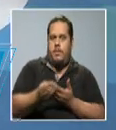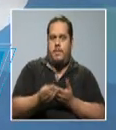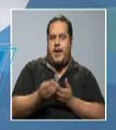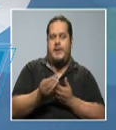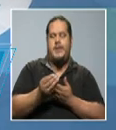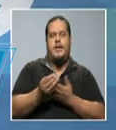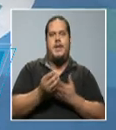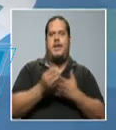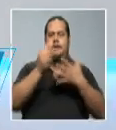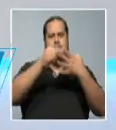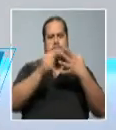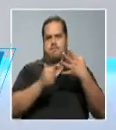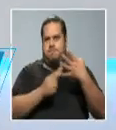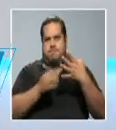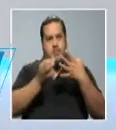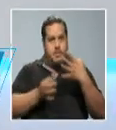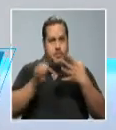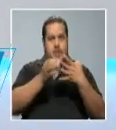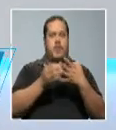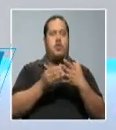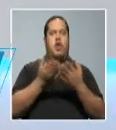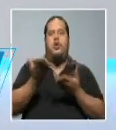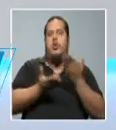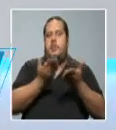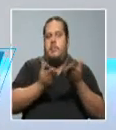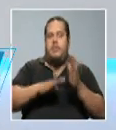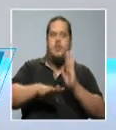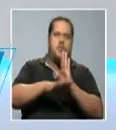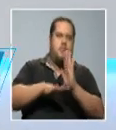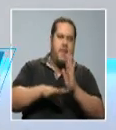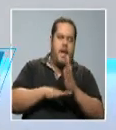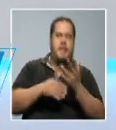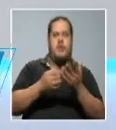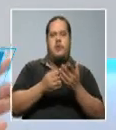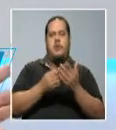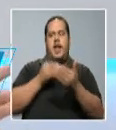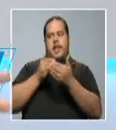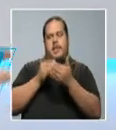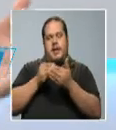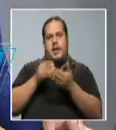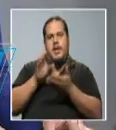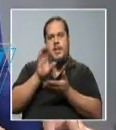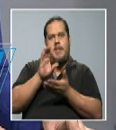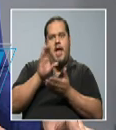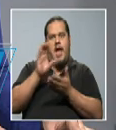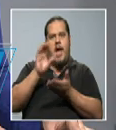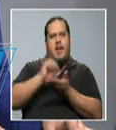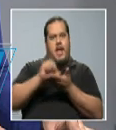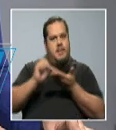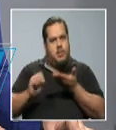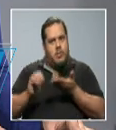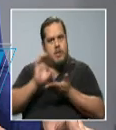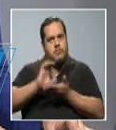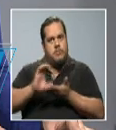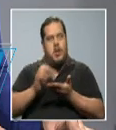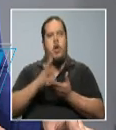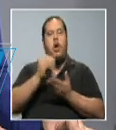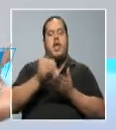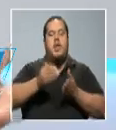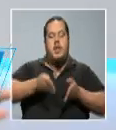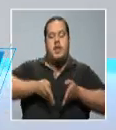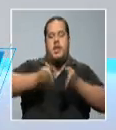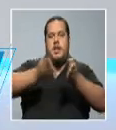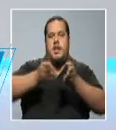aspectos, el acceso a los servicios básicos, la cercanía a centros educativos y muy importante en una época donde la congestión vial